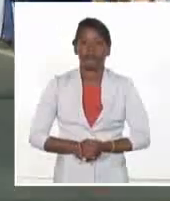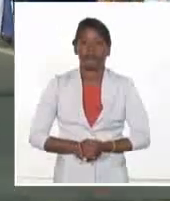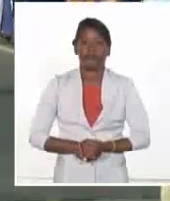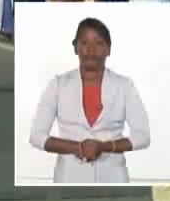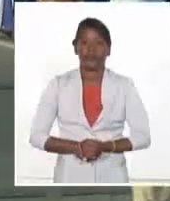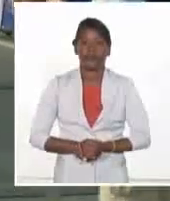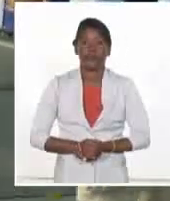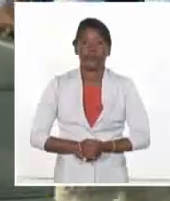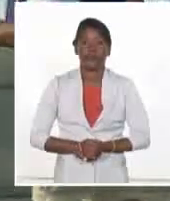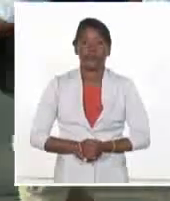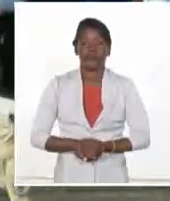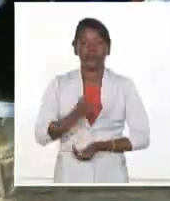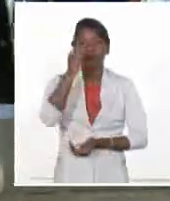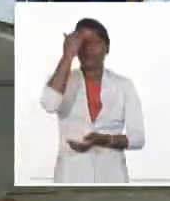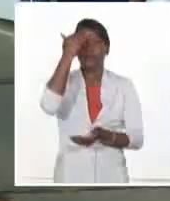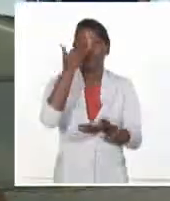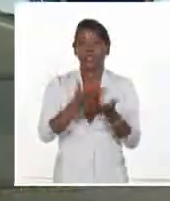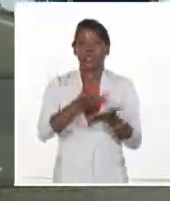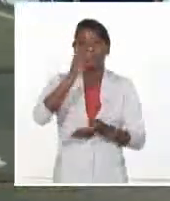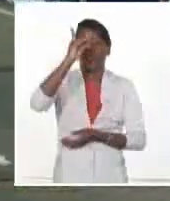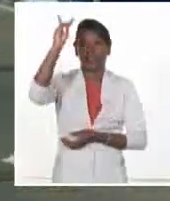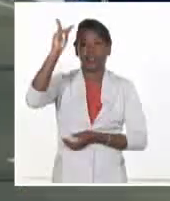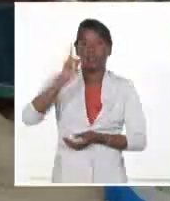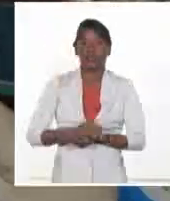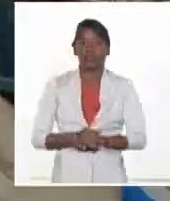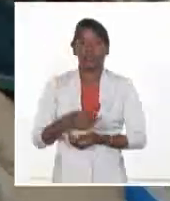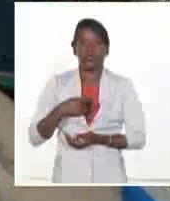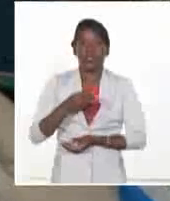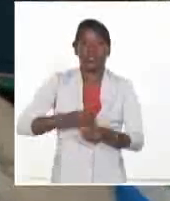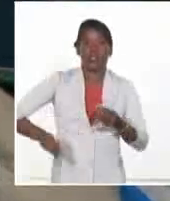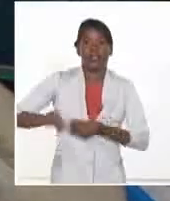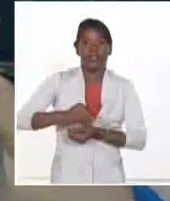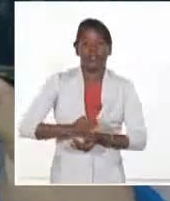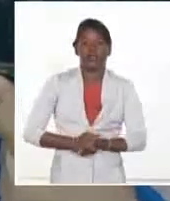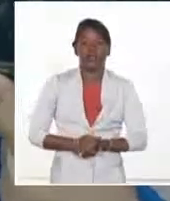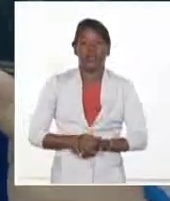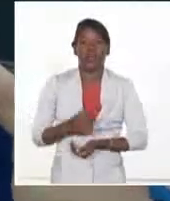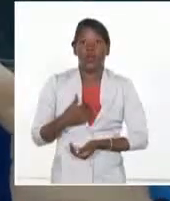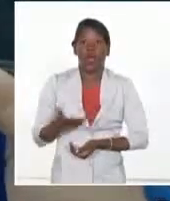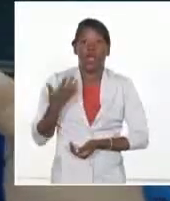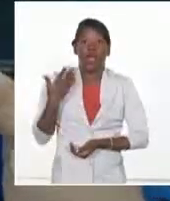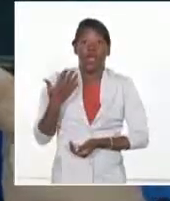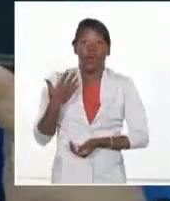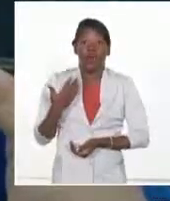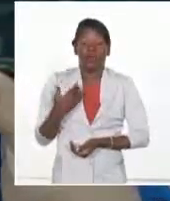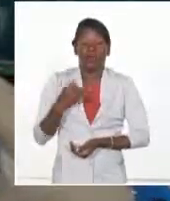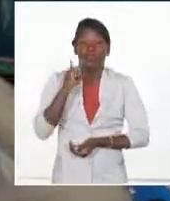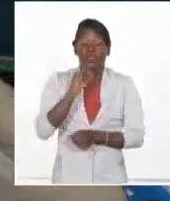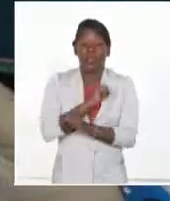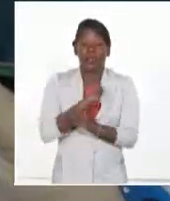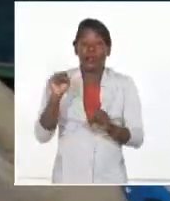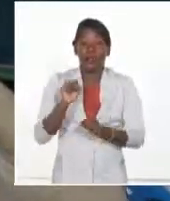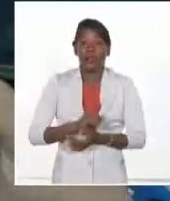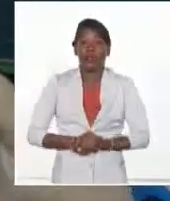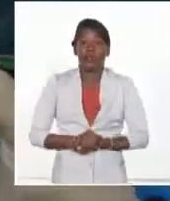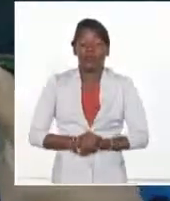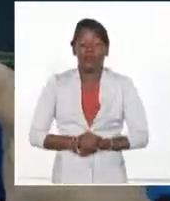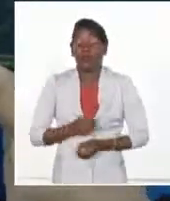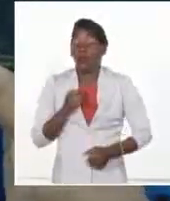Primeramente, gracias a Dios y a todos los que me apoyaron cuando decidí cambiarme de carrera. Que otra vez hemos salido a las 7 de la mañana, y no ha afectado